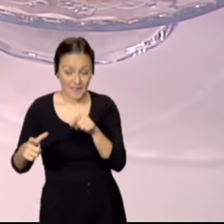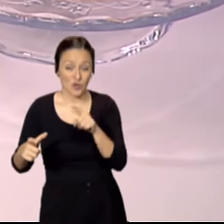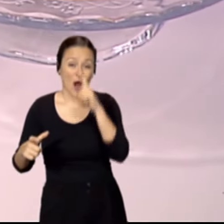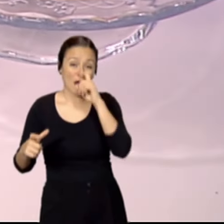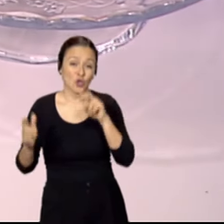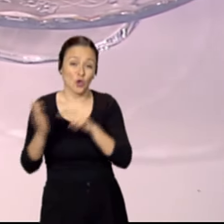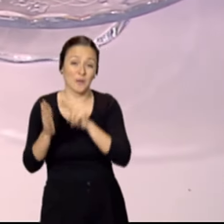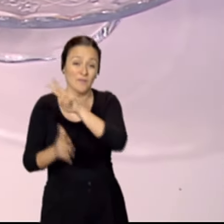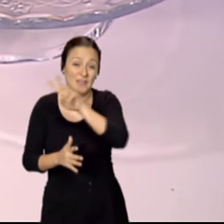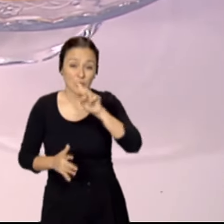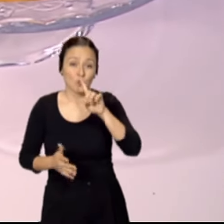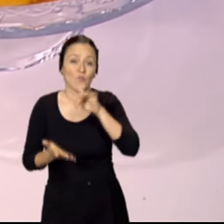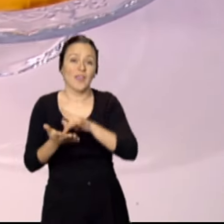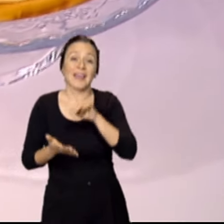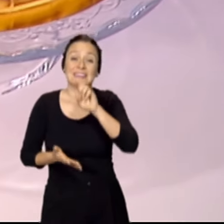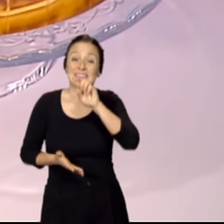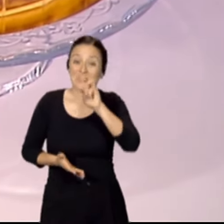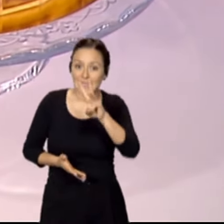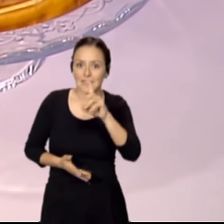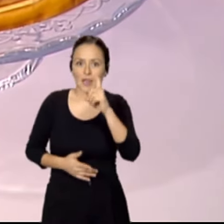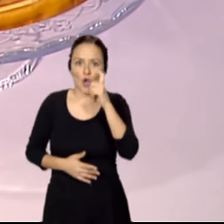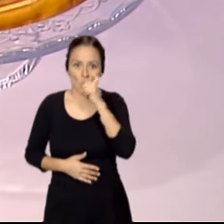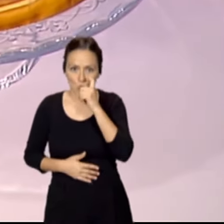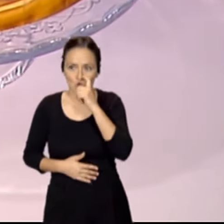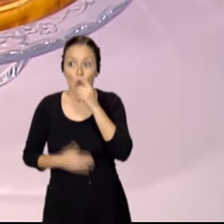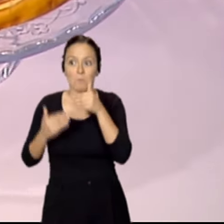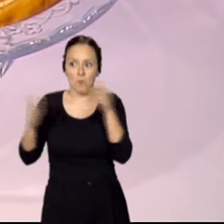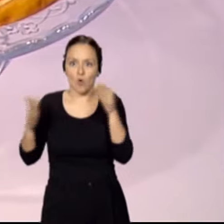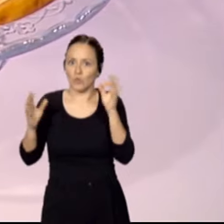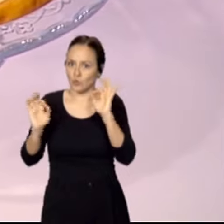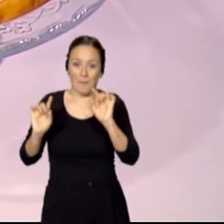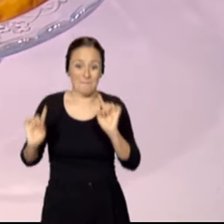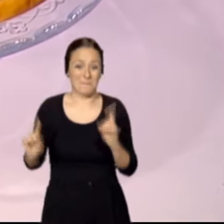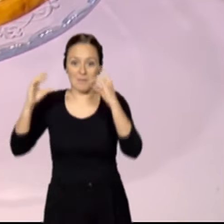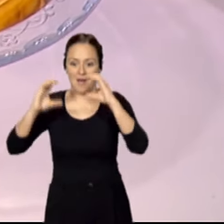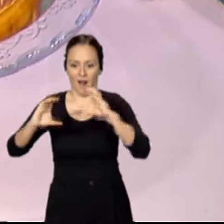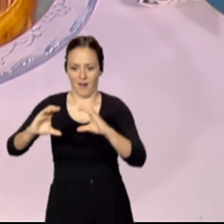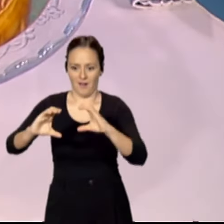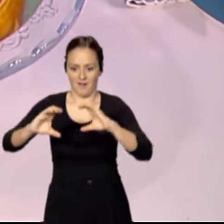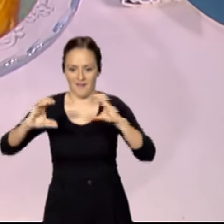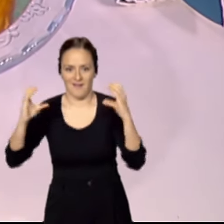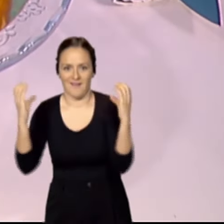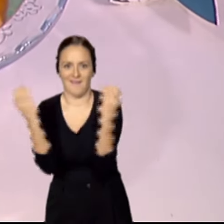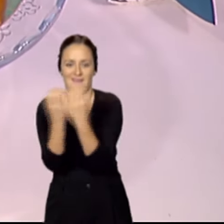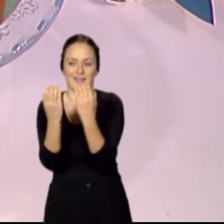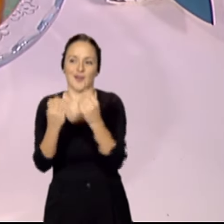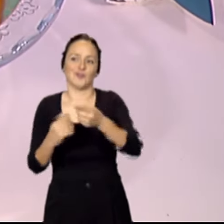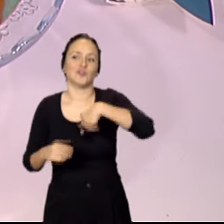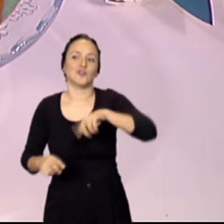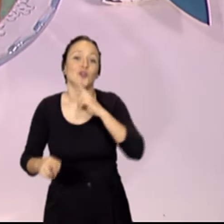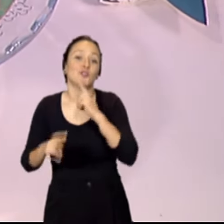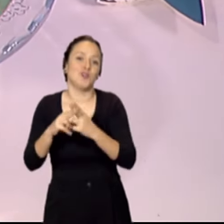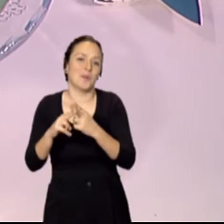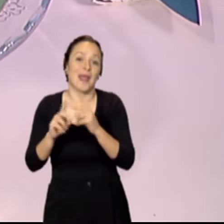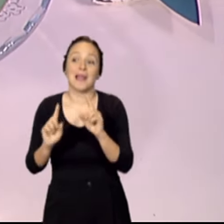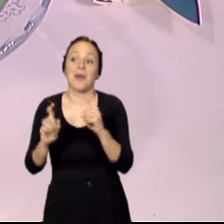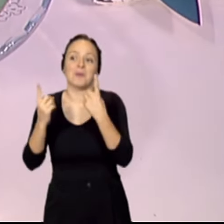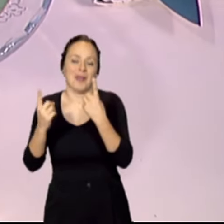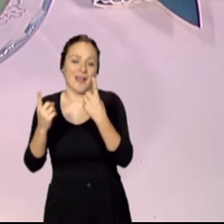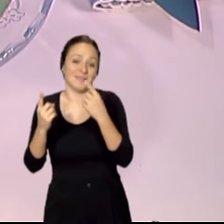2021 el 13 de junio del año 2021 la original La primerísima como eh le decimos cariñosamente todo margita